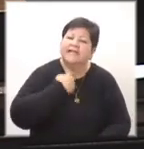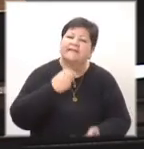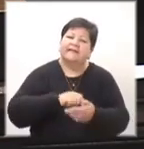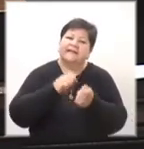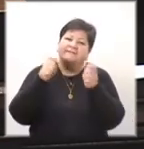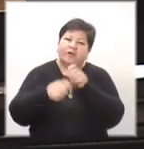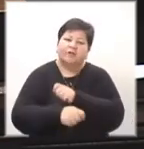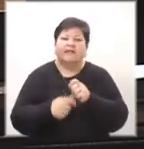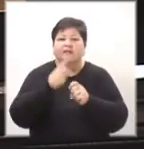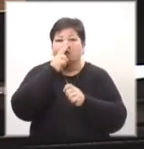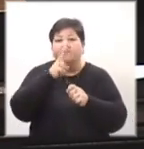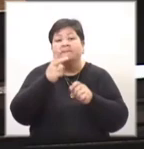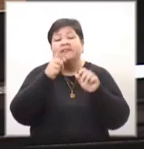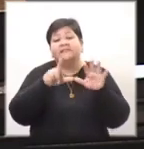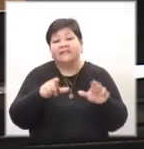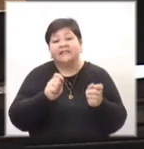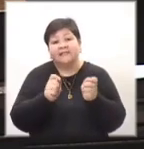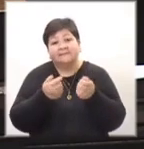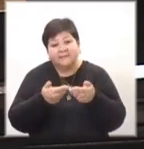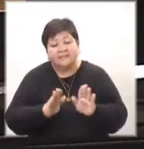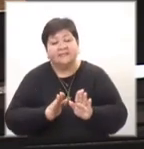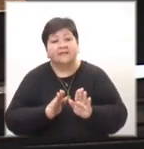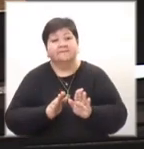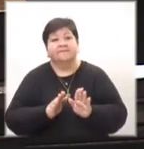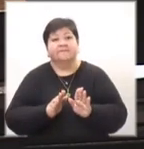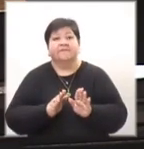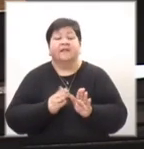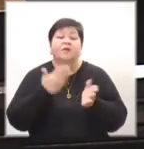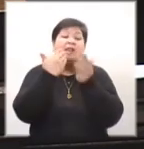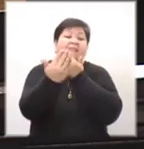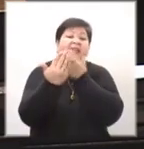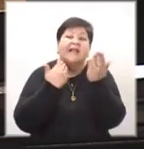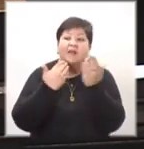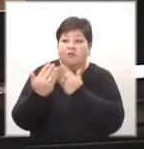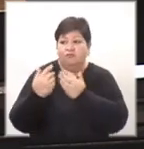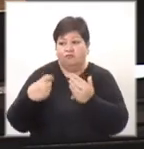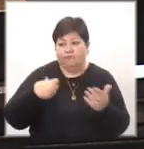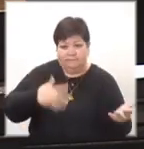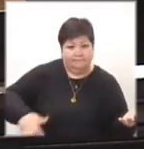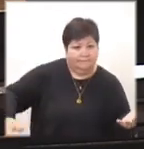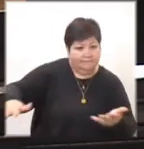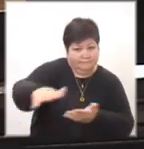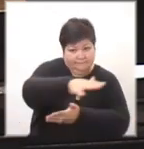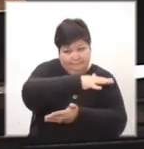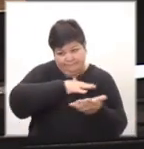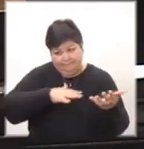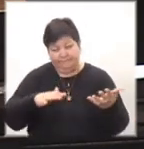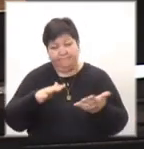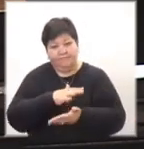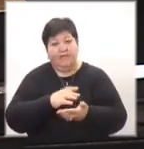el 2007 con un importante diálogo social. Se incrementó el valor de las